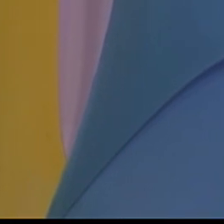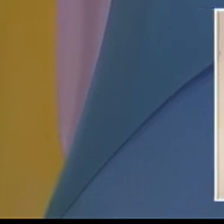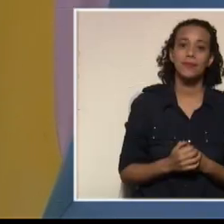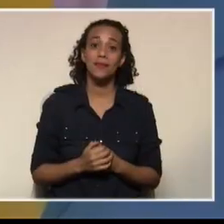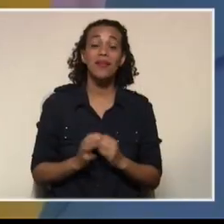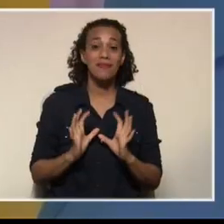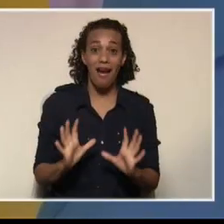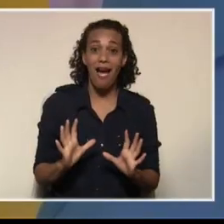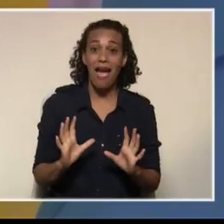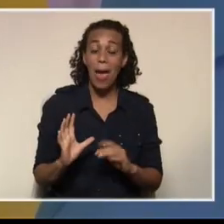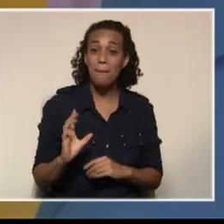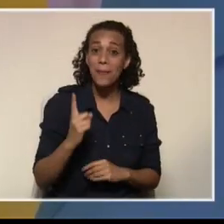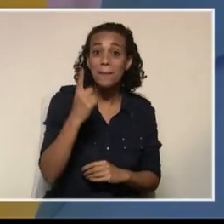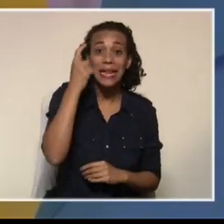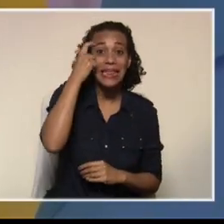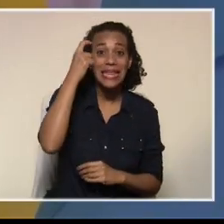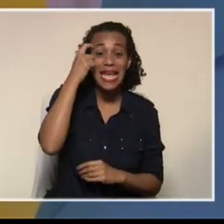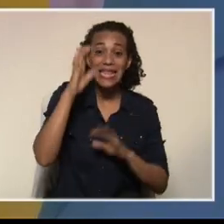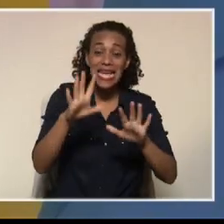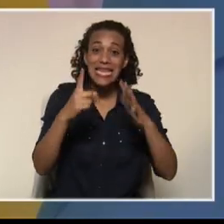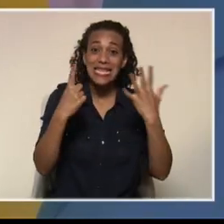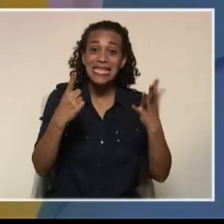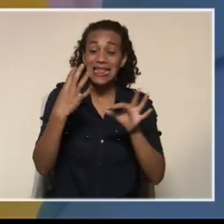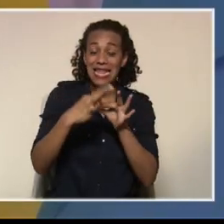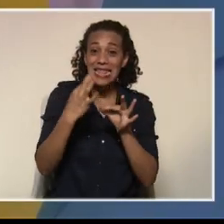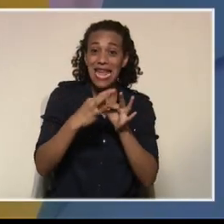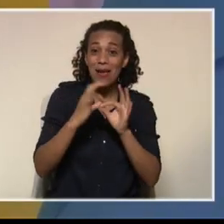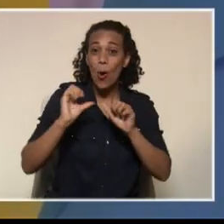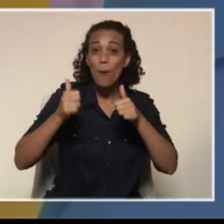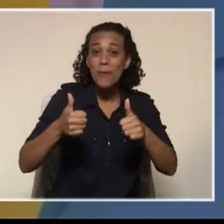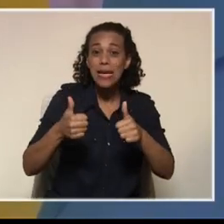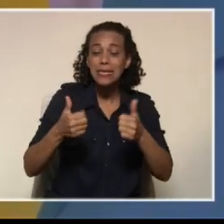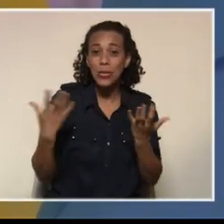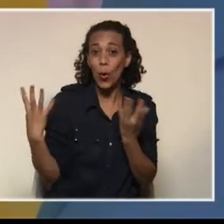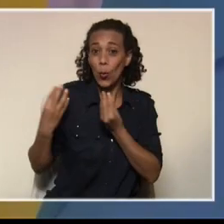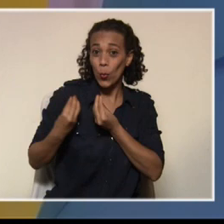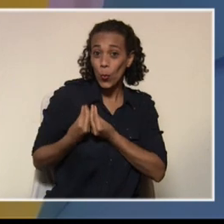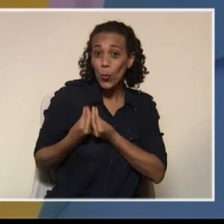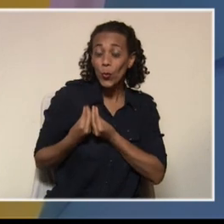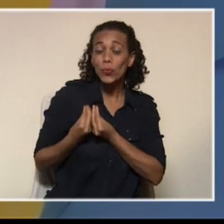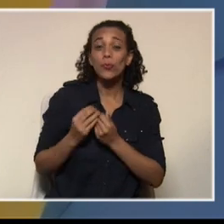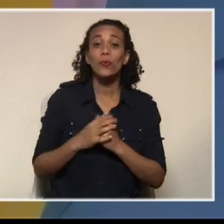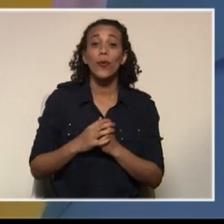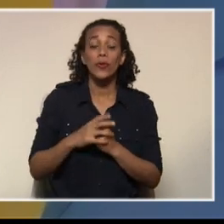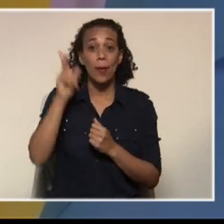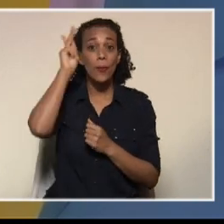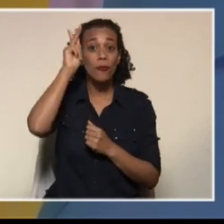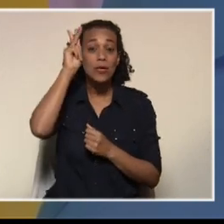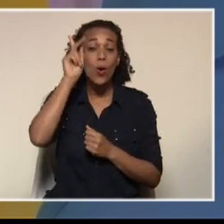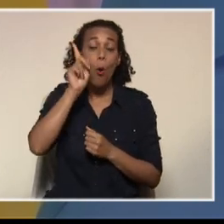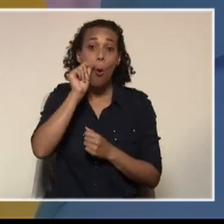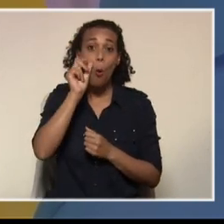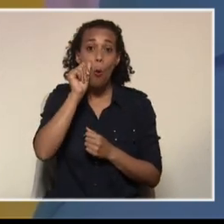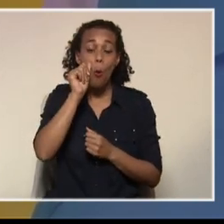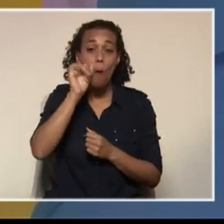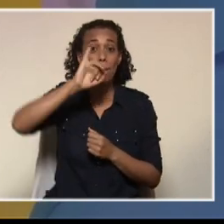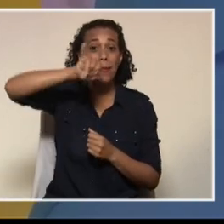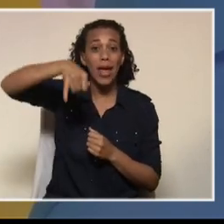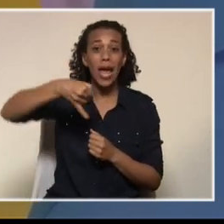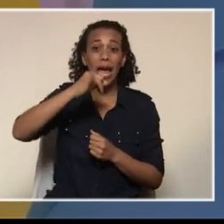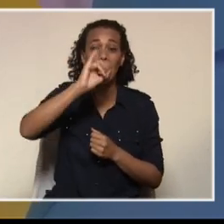Y en este primer día de Cada Familia Una Escuela, me encuentro acompañada del profesor Jesús